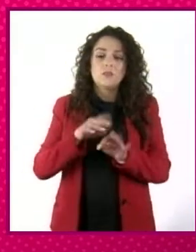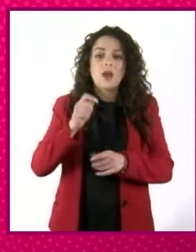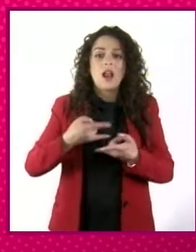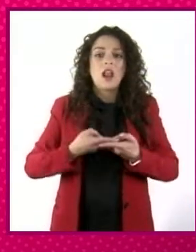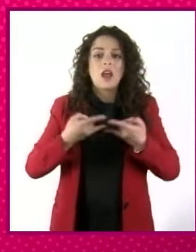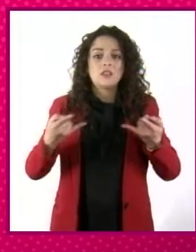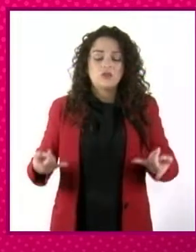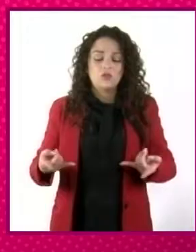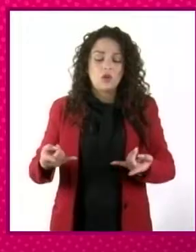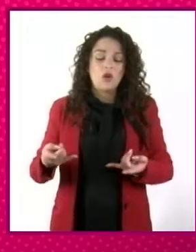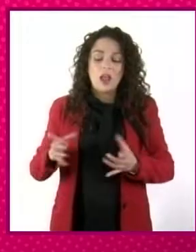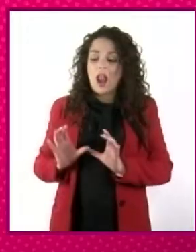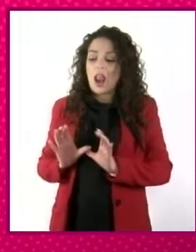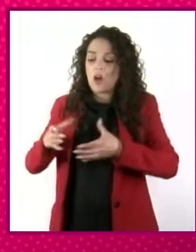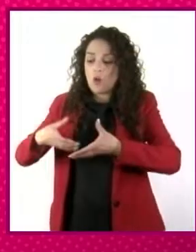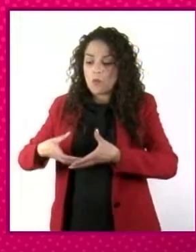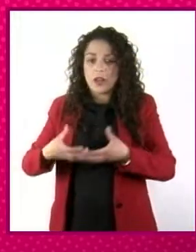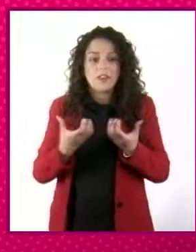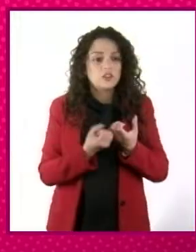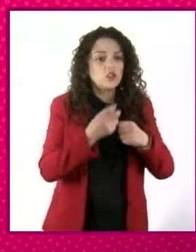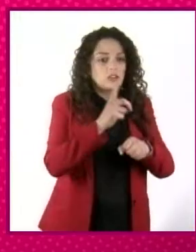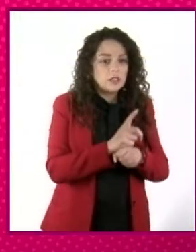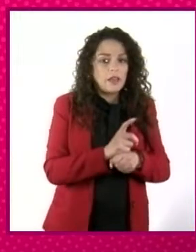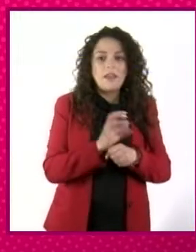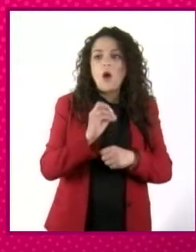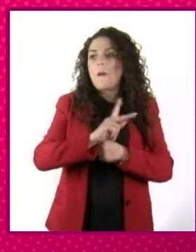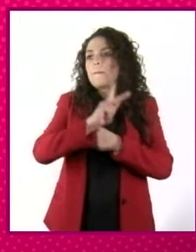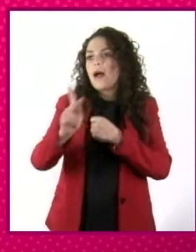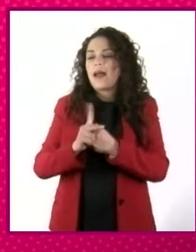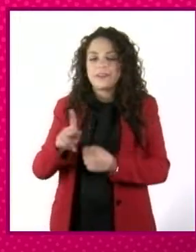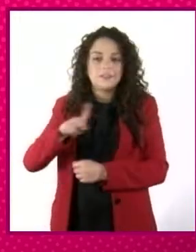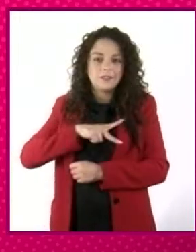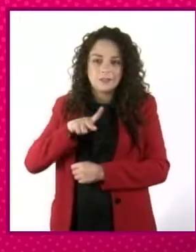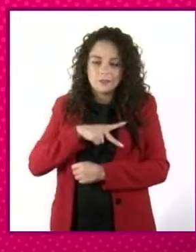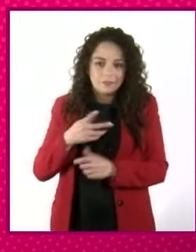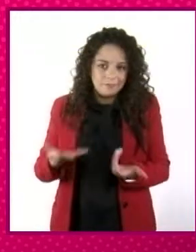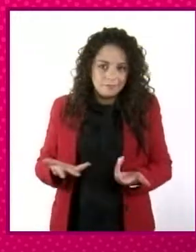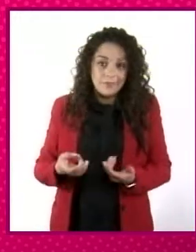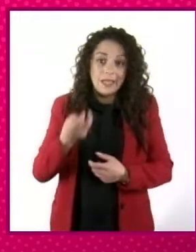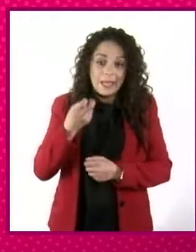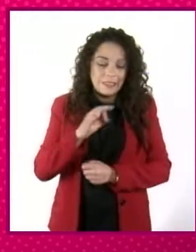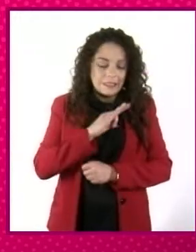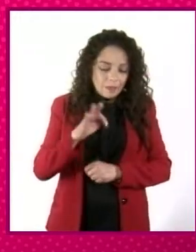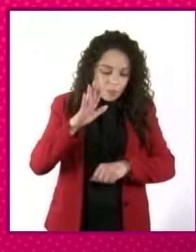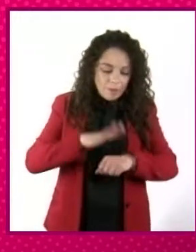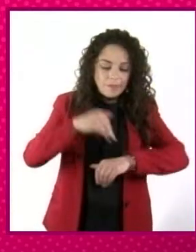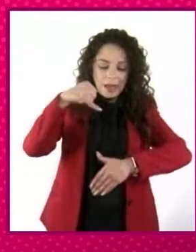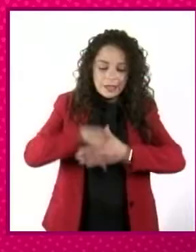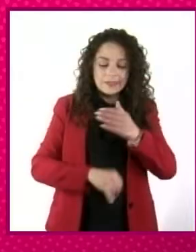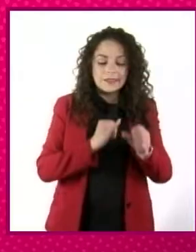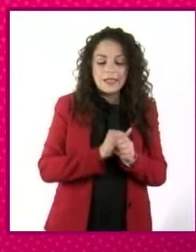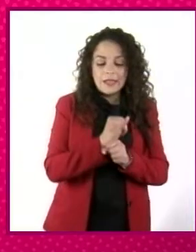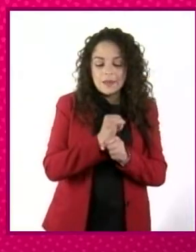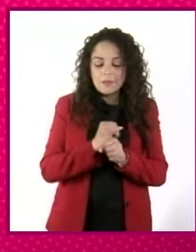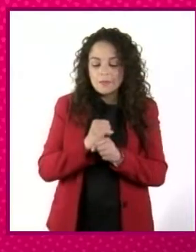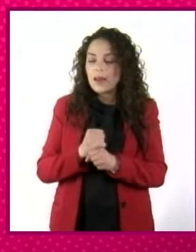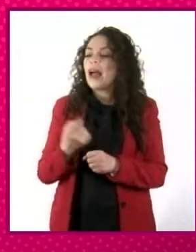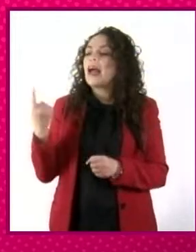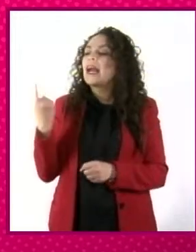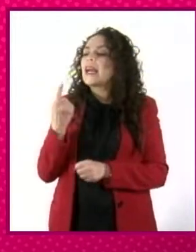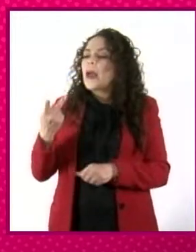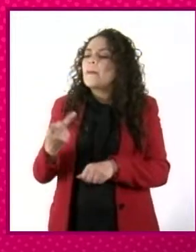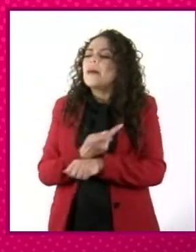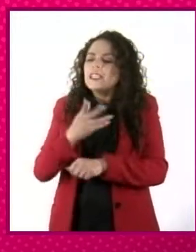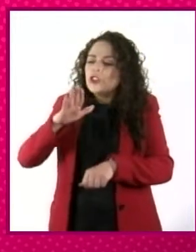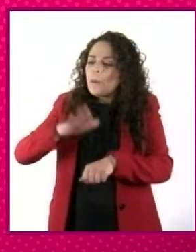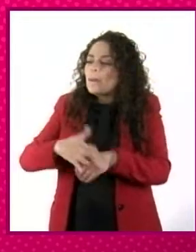de nuestra comunidad, de nuestra sociedad o de nuestro país, y eso nos acerca a investigar un poco más sobre y qué más pasó O bueno, a